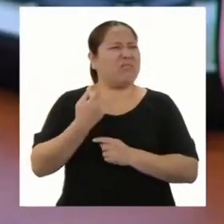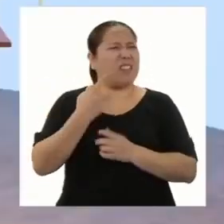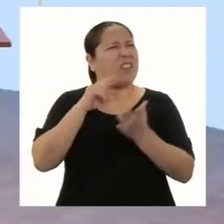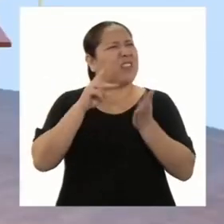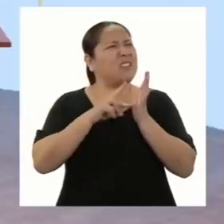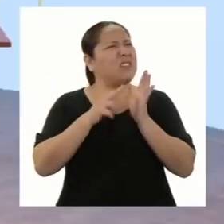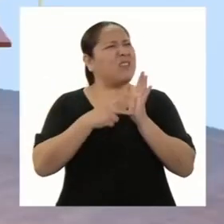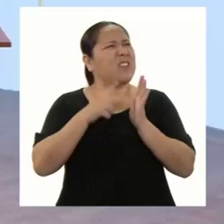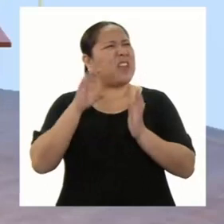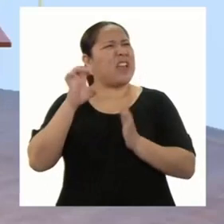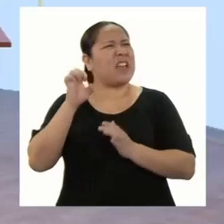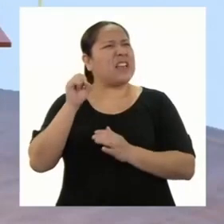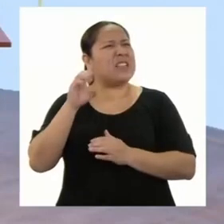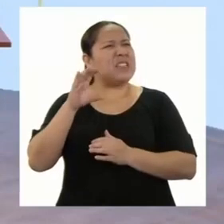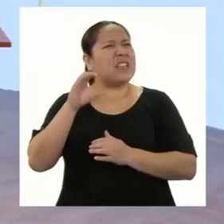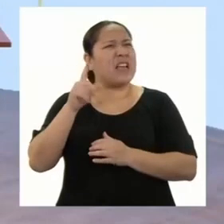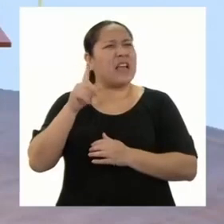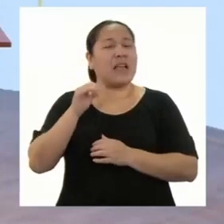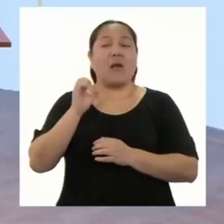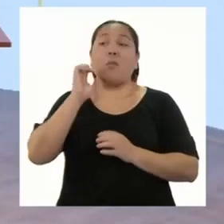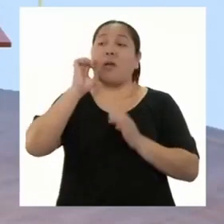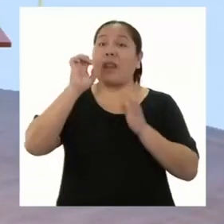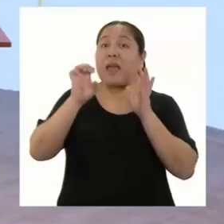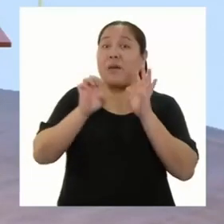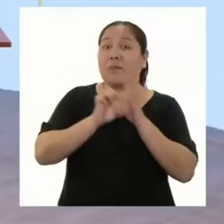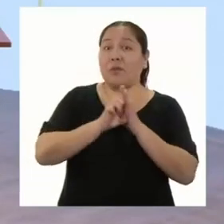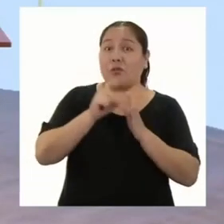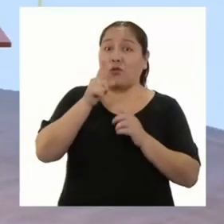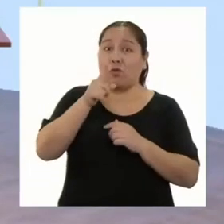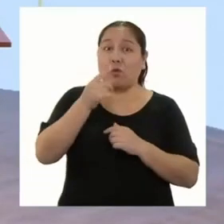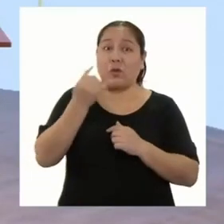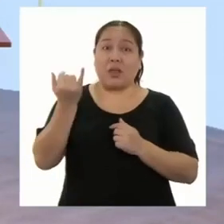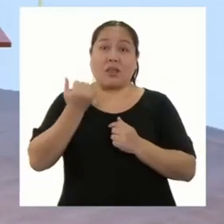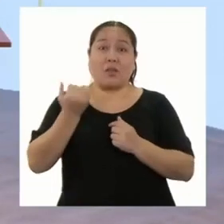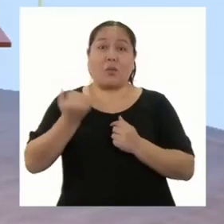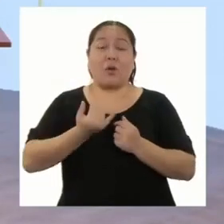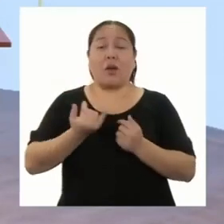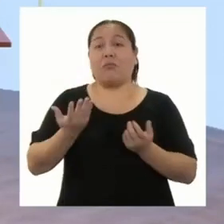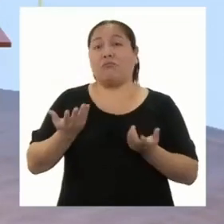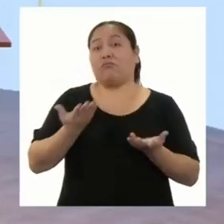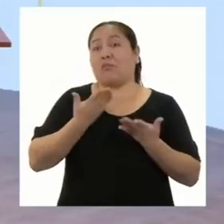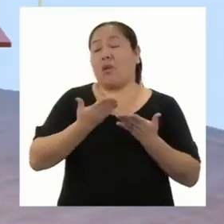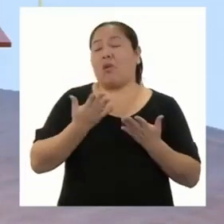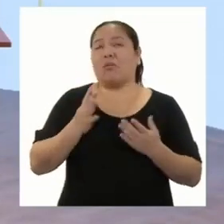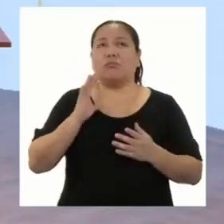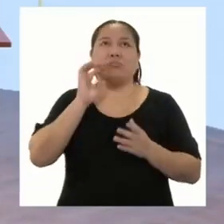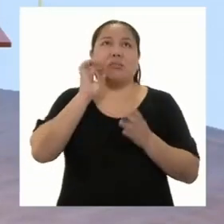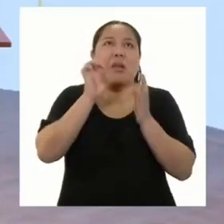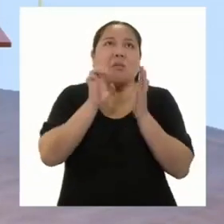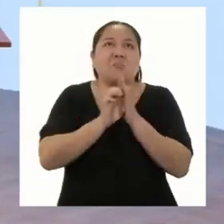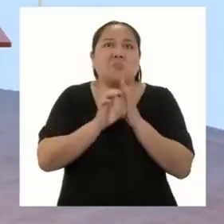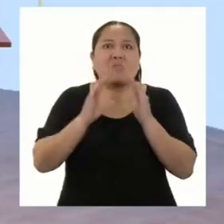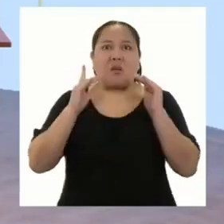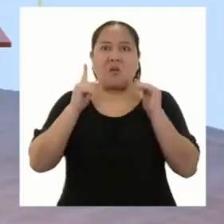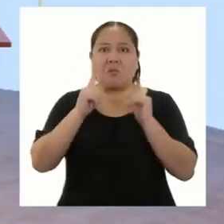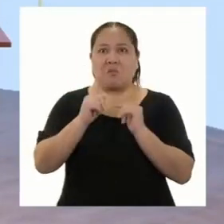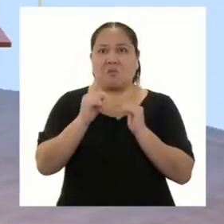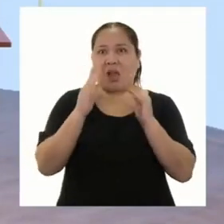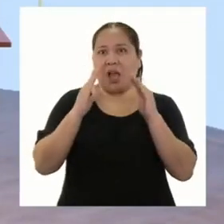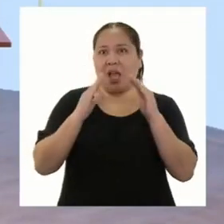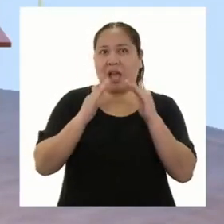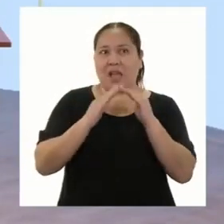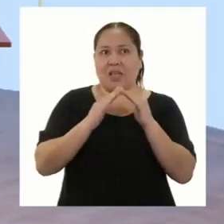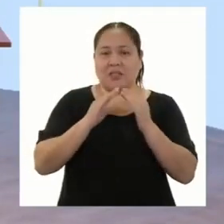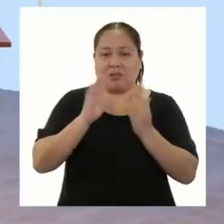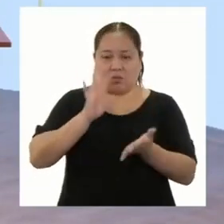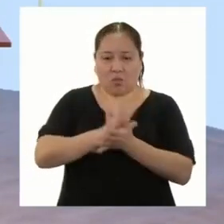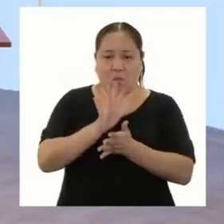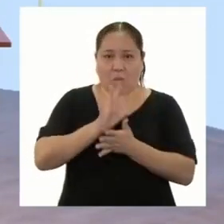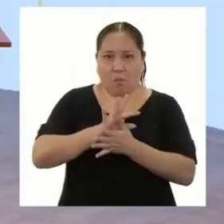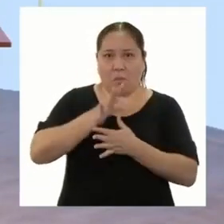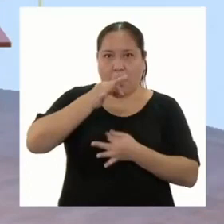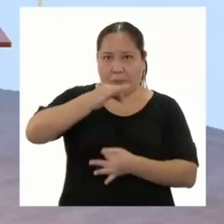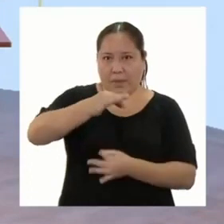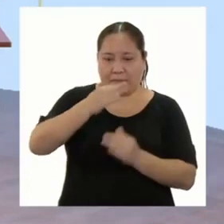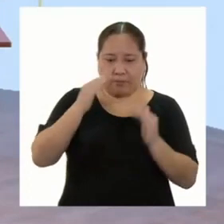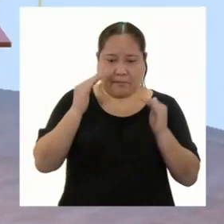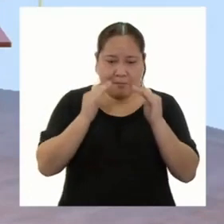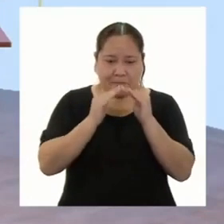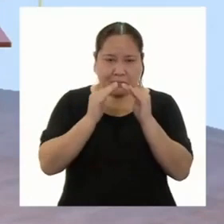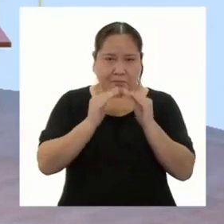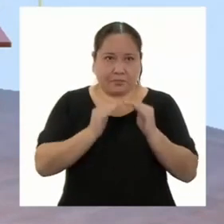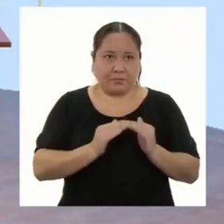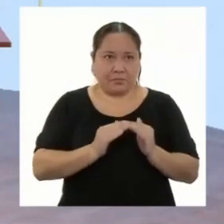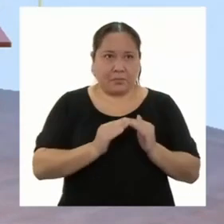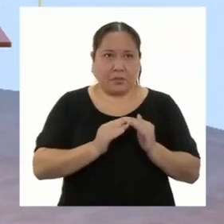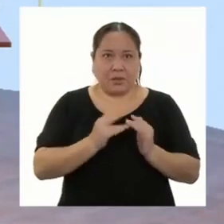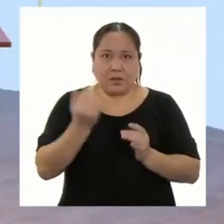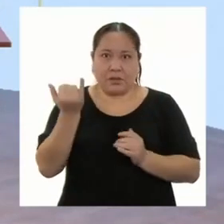mencionas? Por ejemplo, quieres dibujar un objeto, digamos, una casa, en un papel. Y